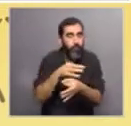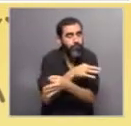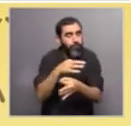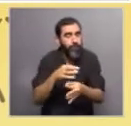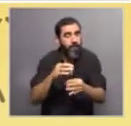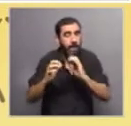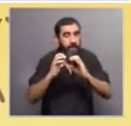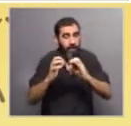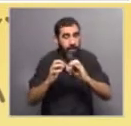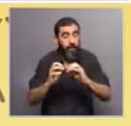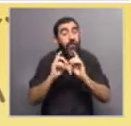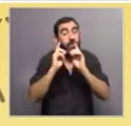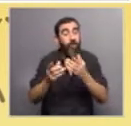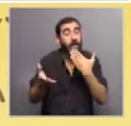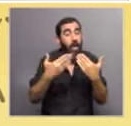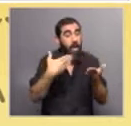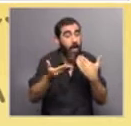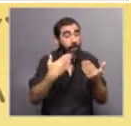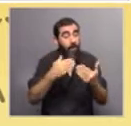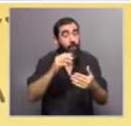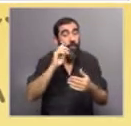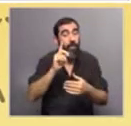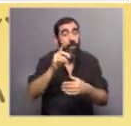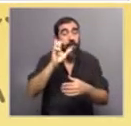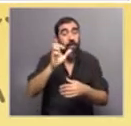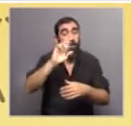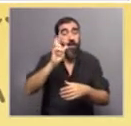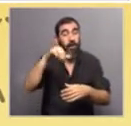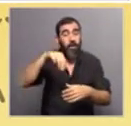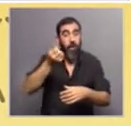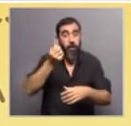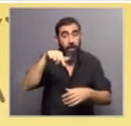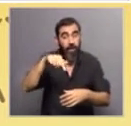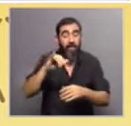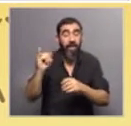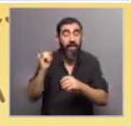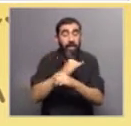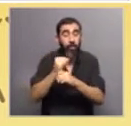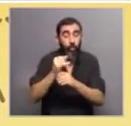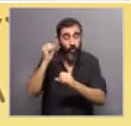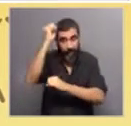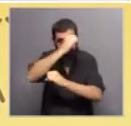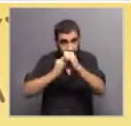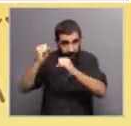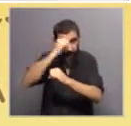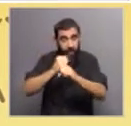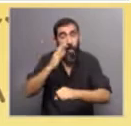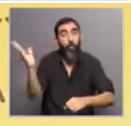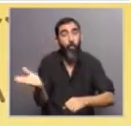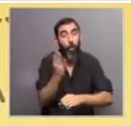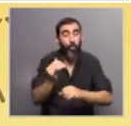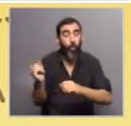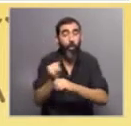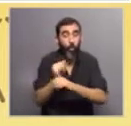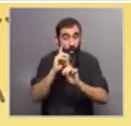eficiencia energética. También hablamos con Germán Navarrete, él es del Instituto de Ingeniería Mecánica y de Producción Industrial, también de la Facultad